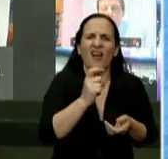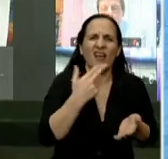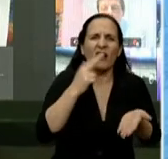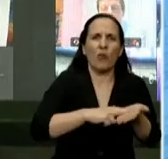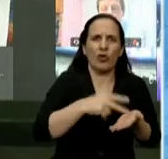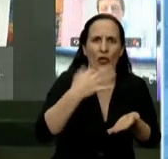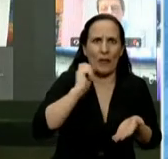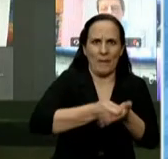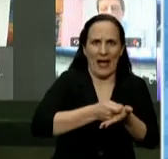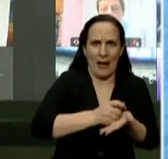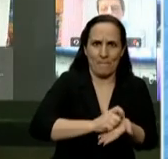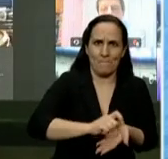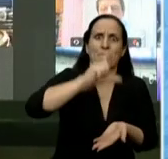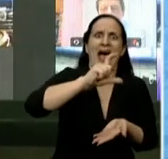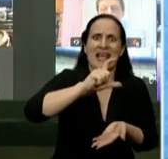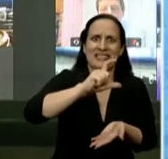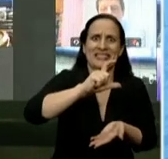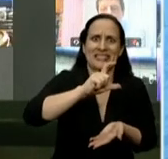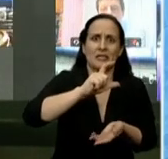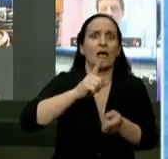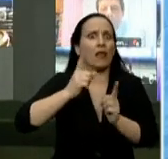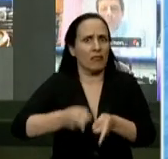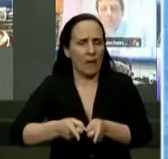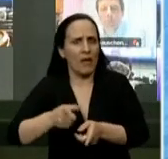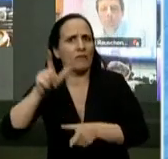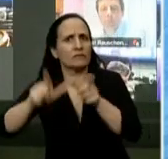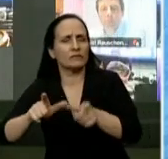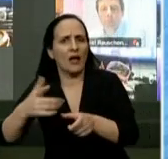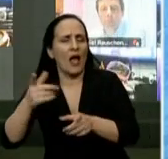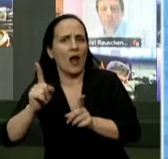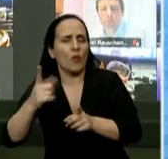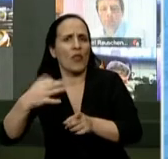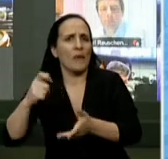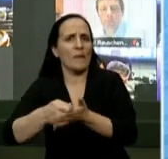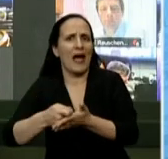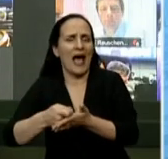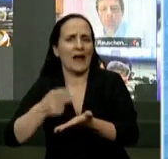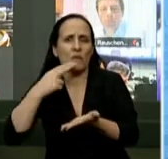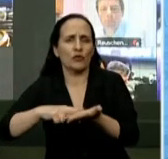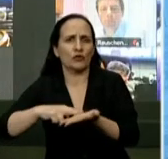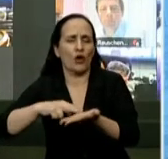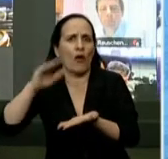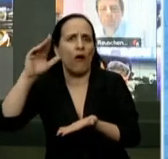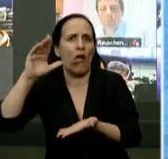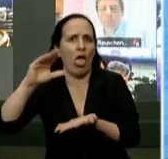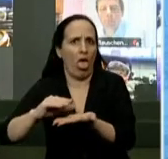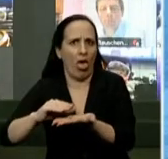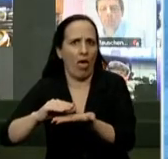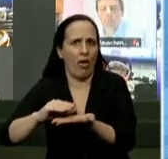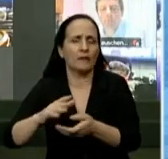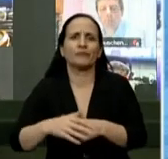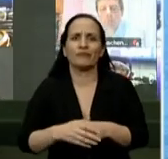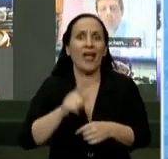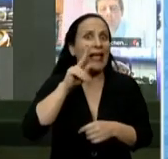impuestos, sino también de aquellos que deben pagar menos. Nuestro principal impuesto en la Argentina es el impuesto al